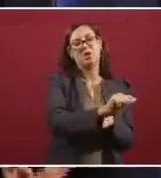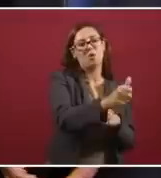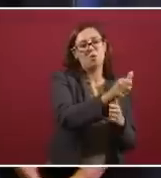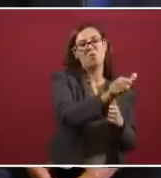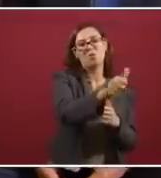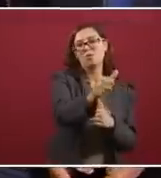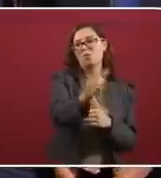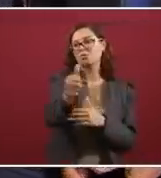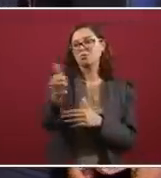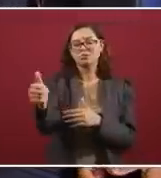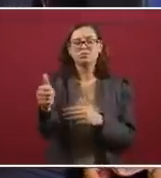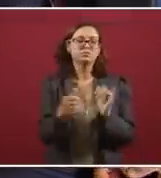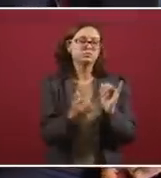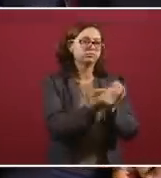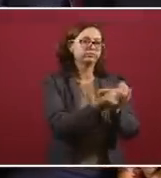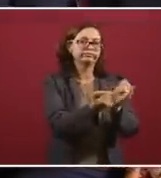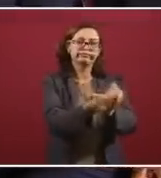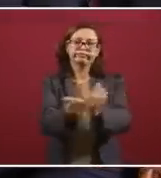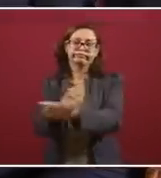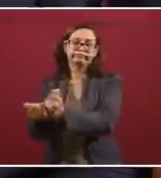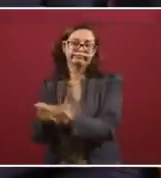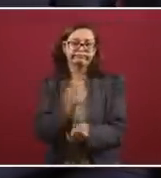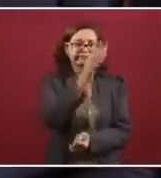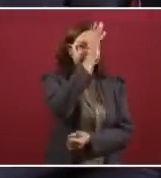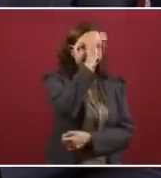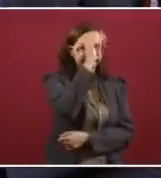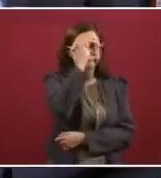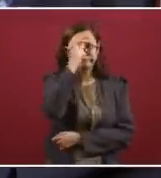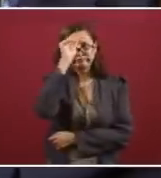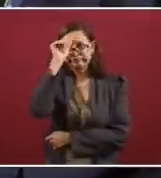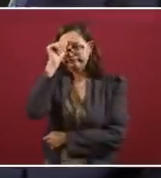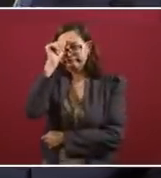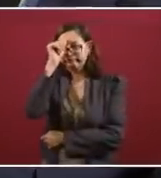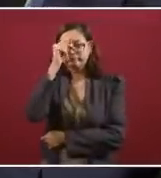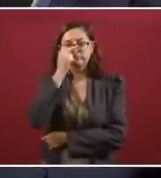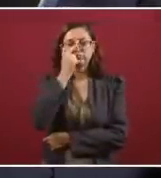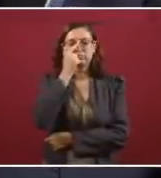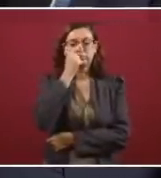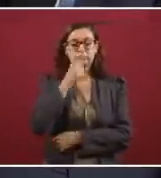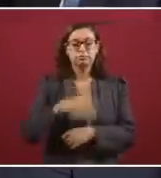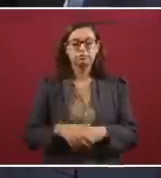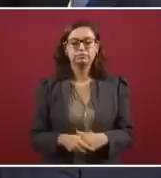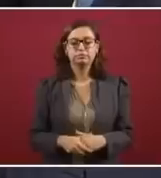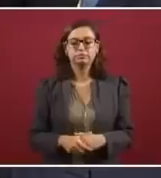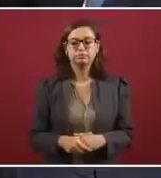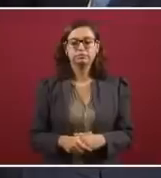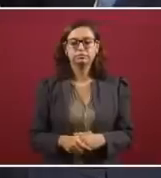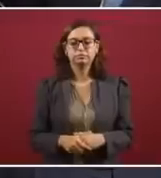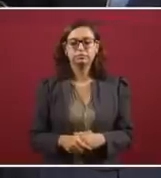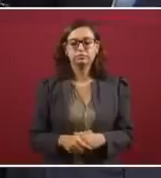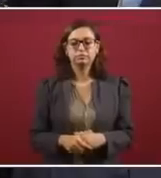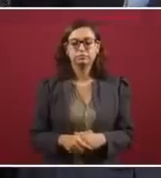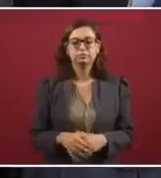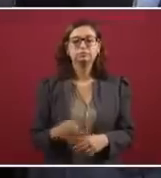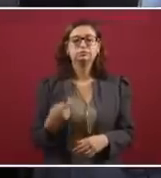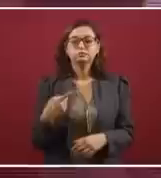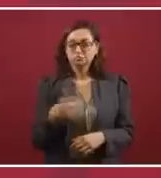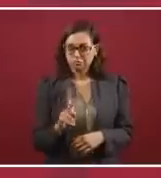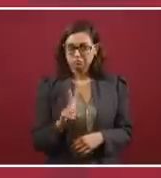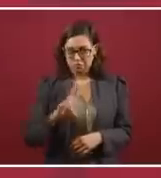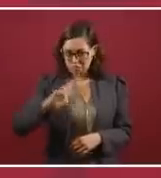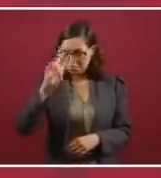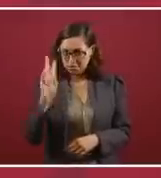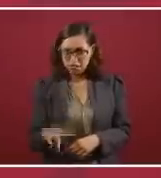acuerdos posteriores. Pero así actuaron todas las